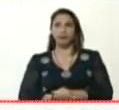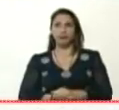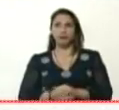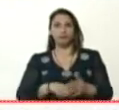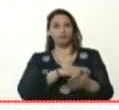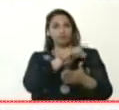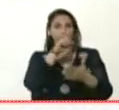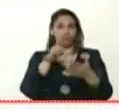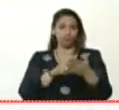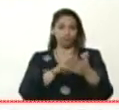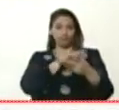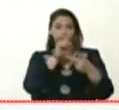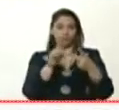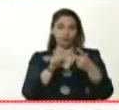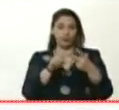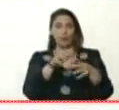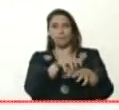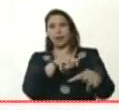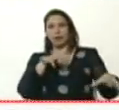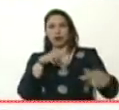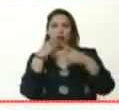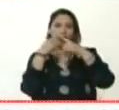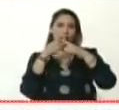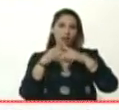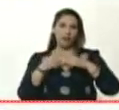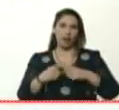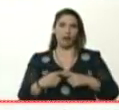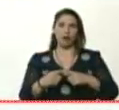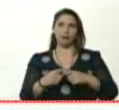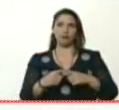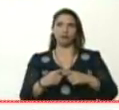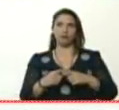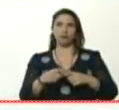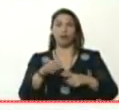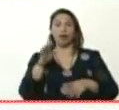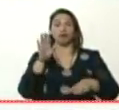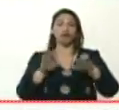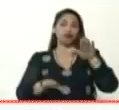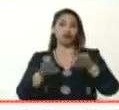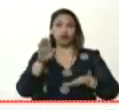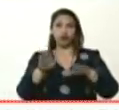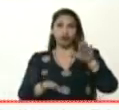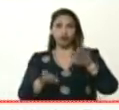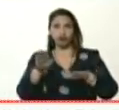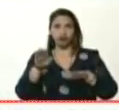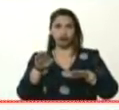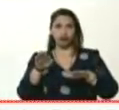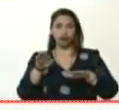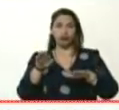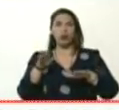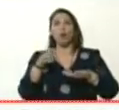absoluta, hay mayoría calificada, dependiendo del caso.